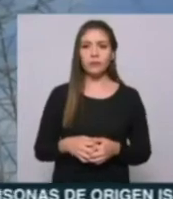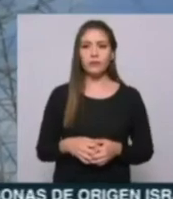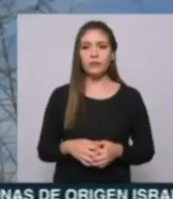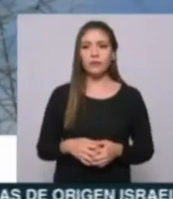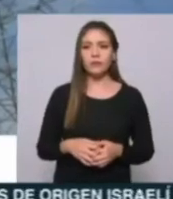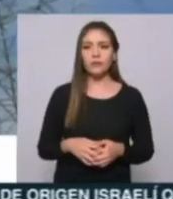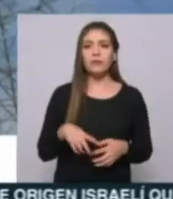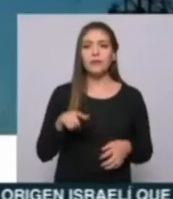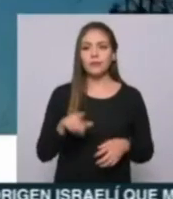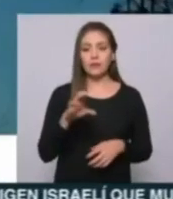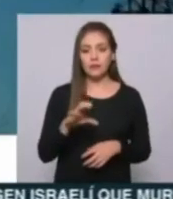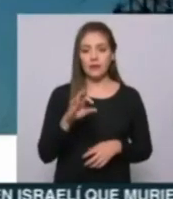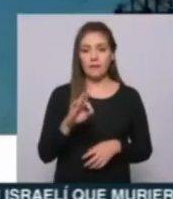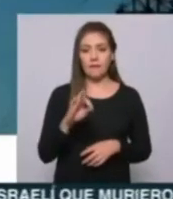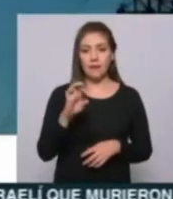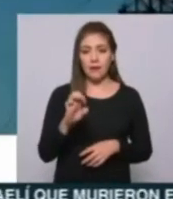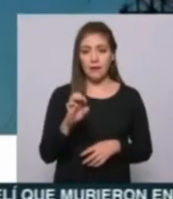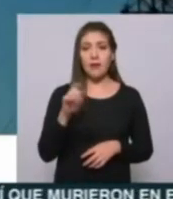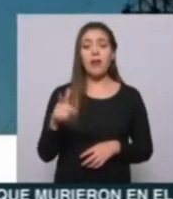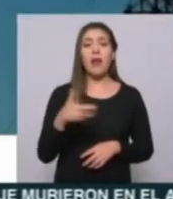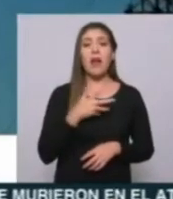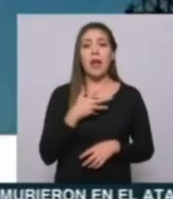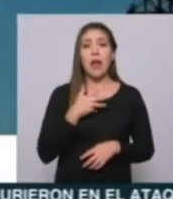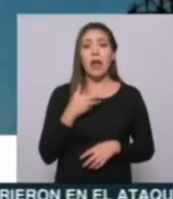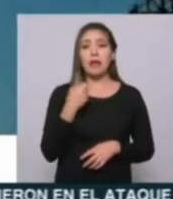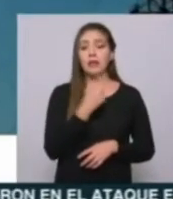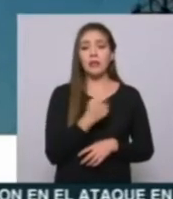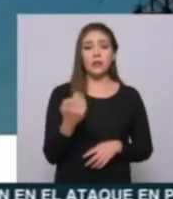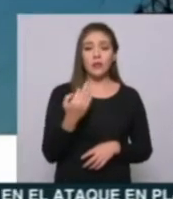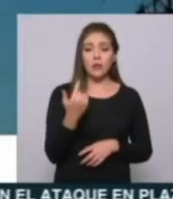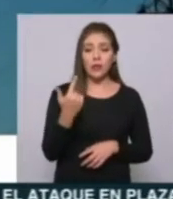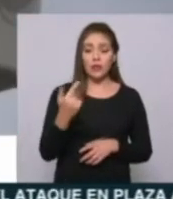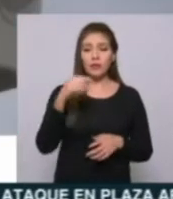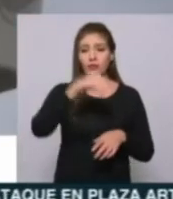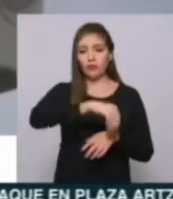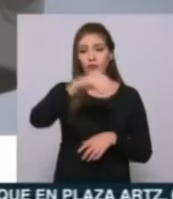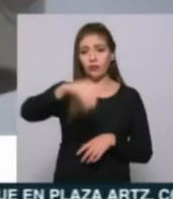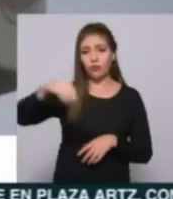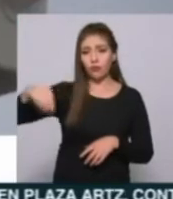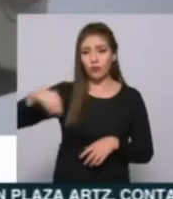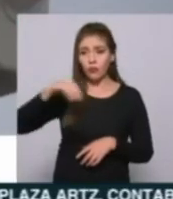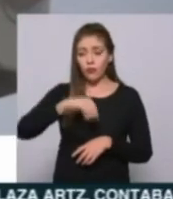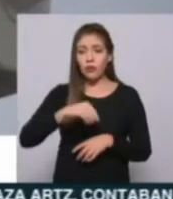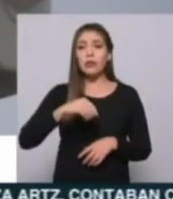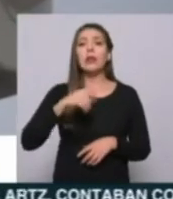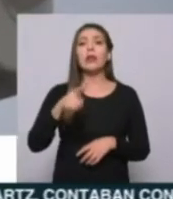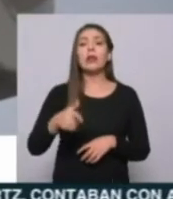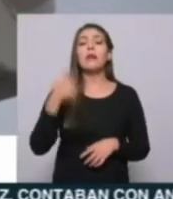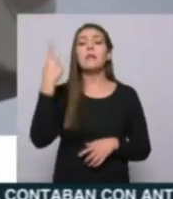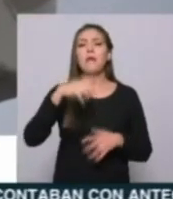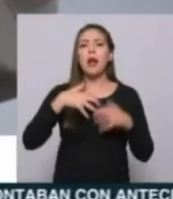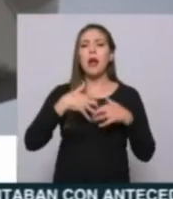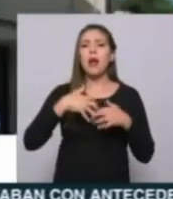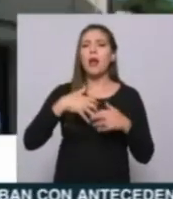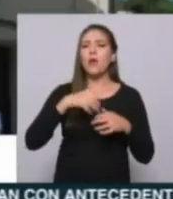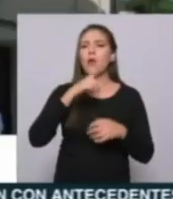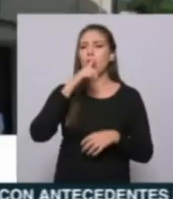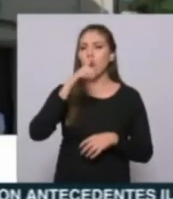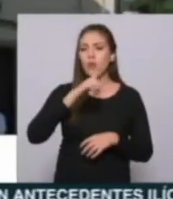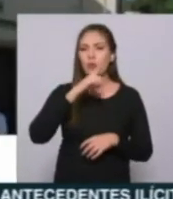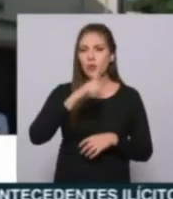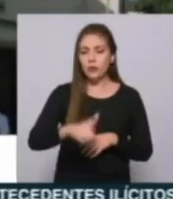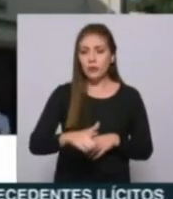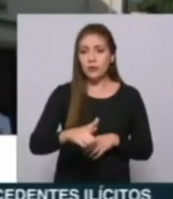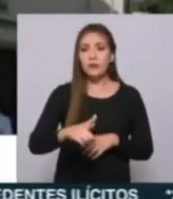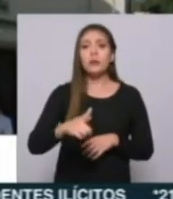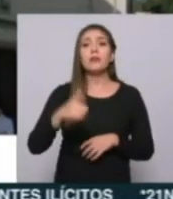La Comisión Federal de Electricidad tiene 157 centrales y 469 unidades generadoras de energía. Sin embargo,